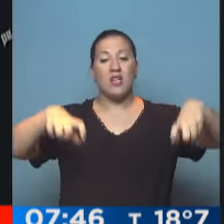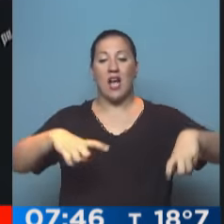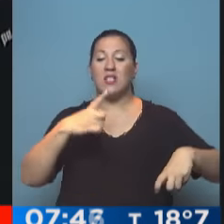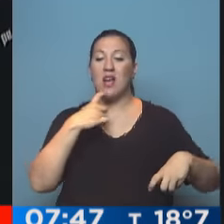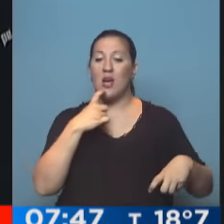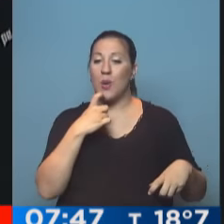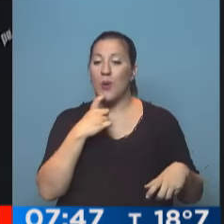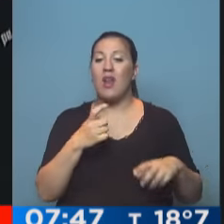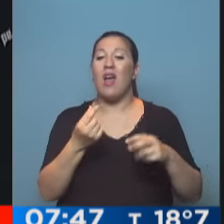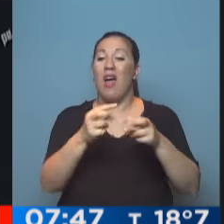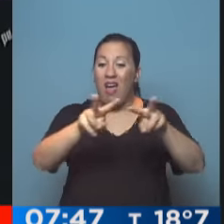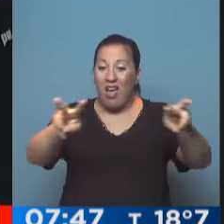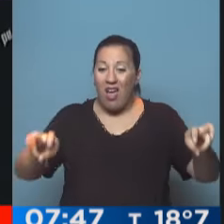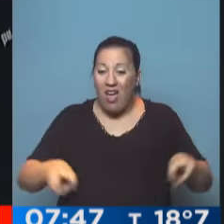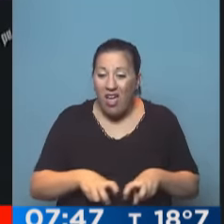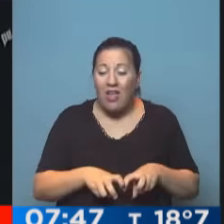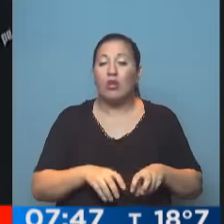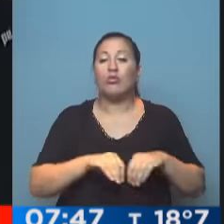la recaudación que asciende a